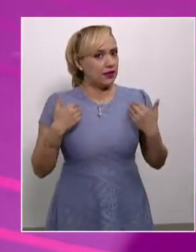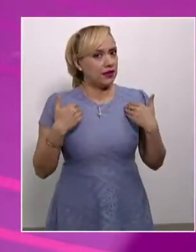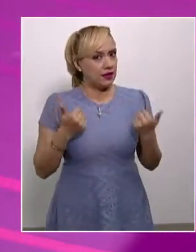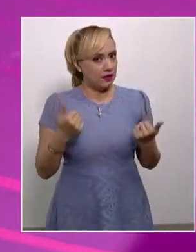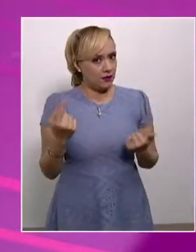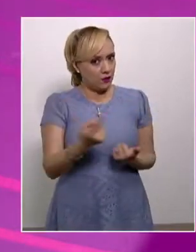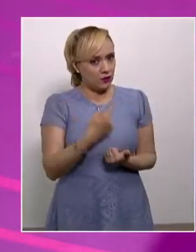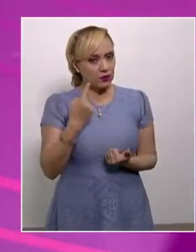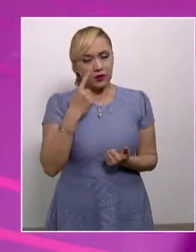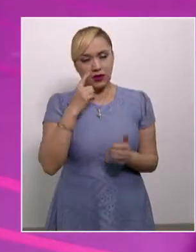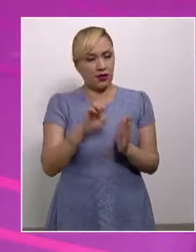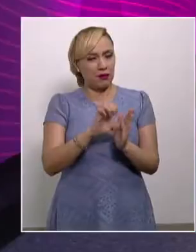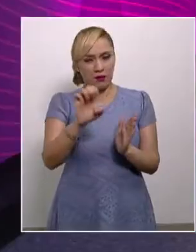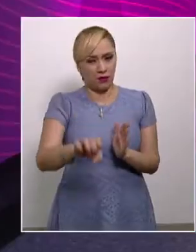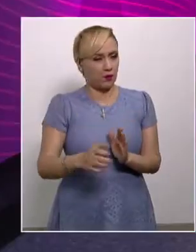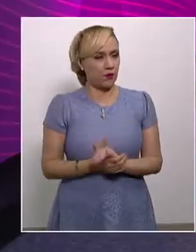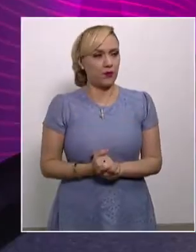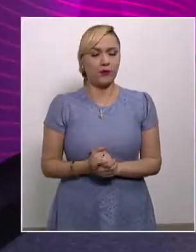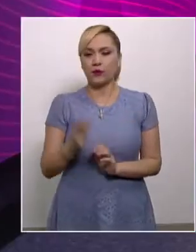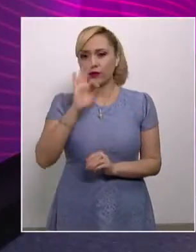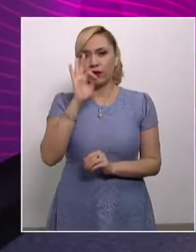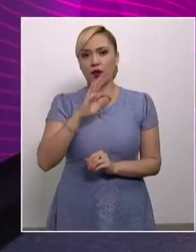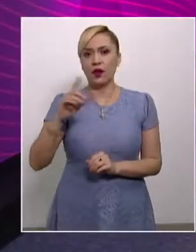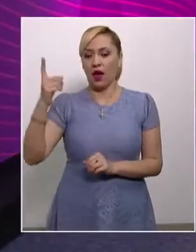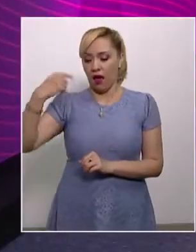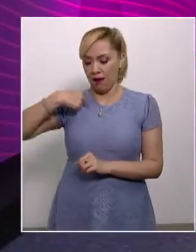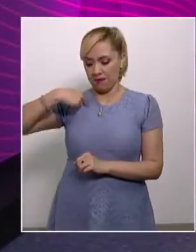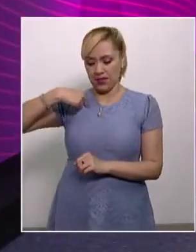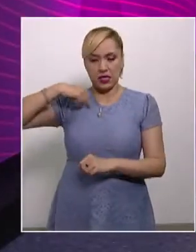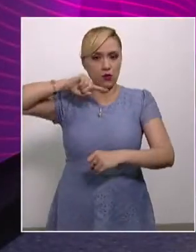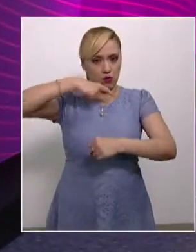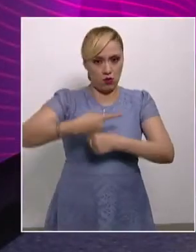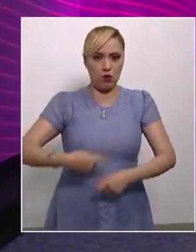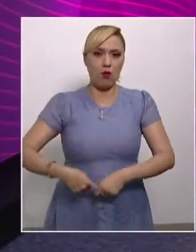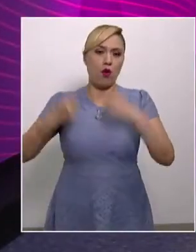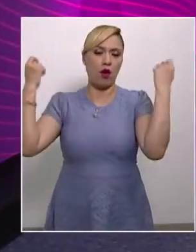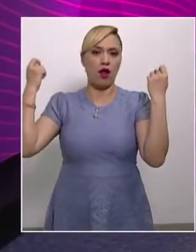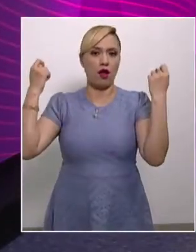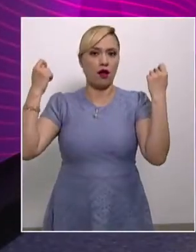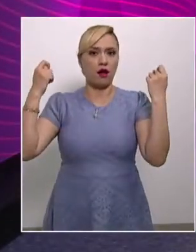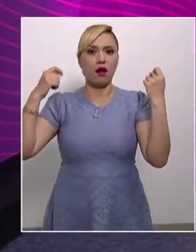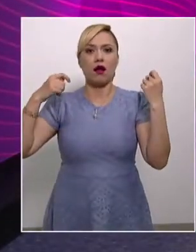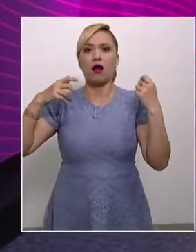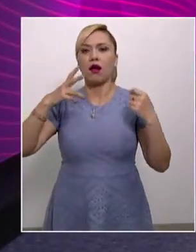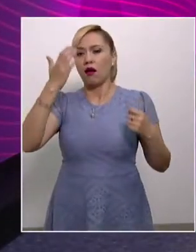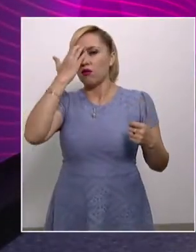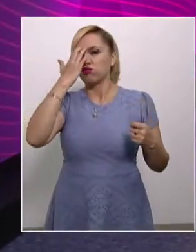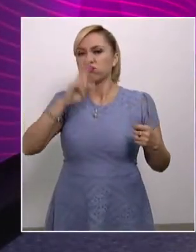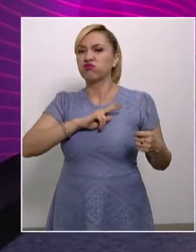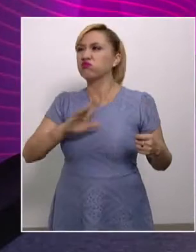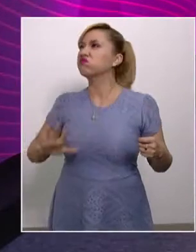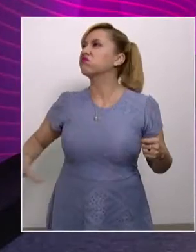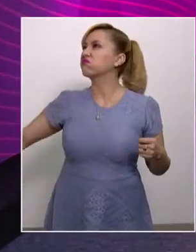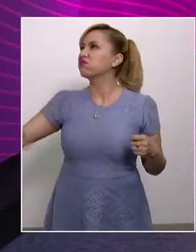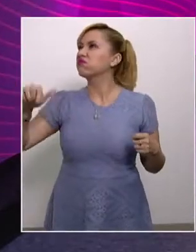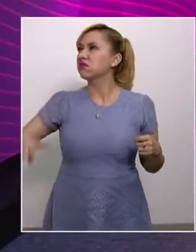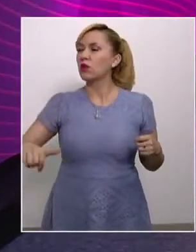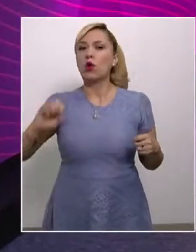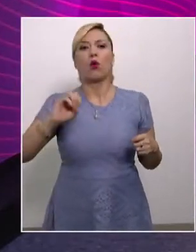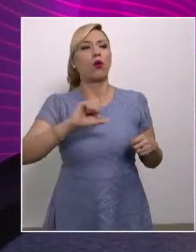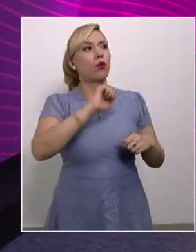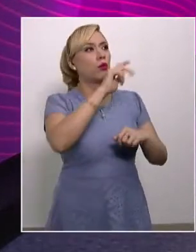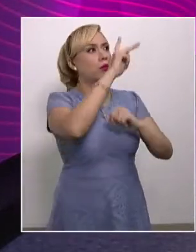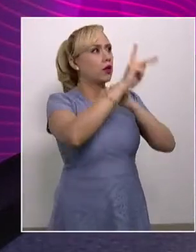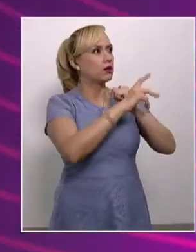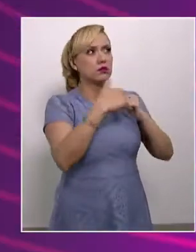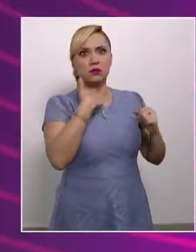perdón por el ejemplo que voy a poner, pero si a mí me llegan a violar, no es lo mismo que me violen en mi barrio a que me violen en un país que no conozco, porque en mi